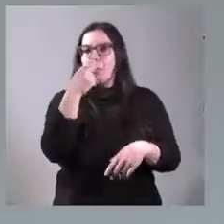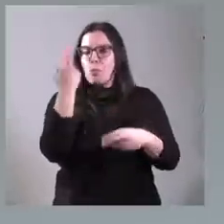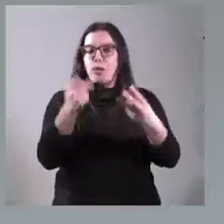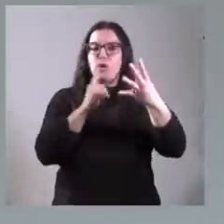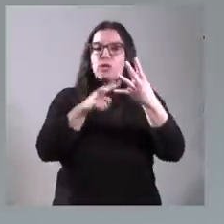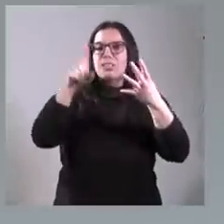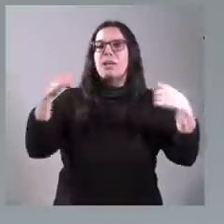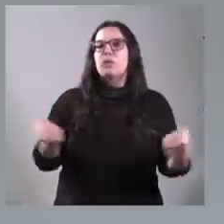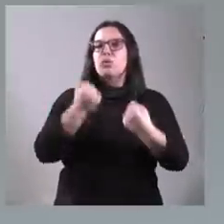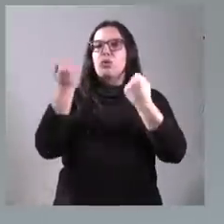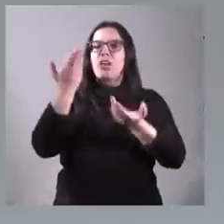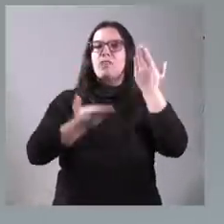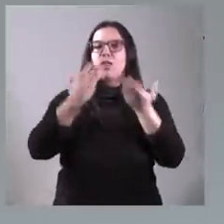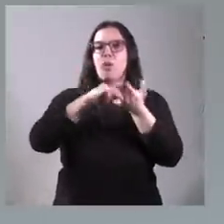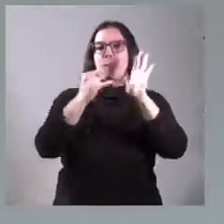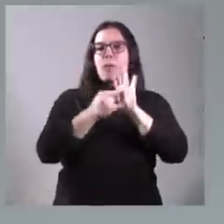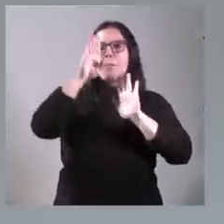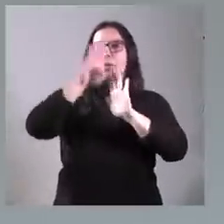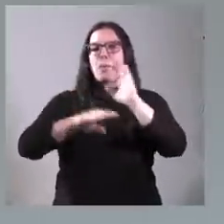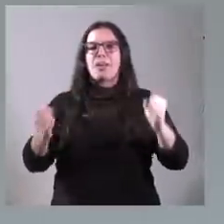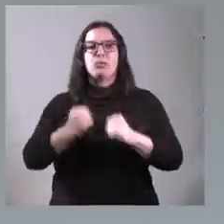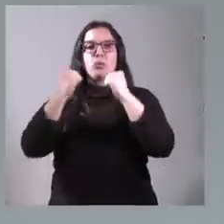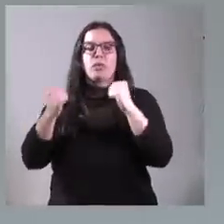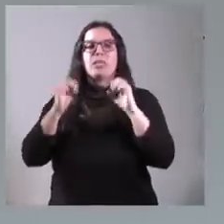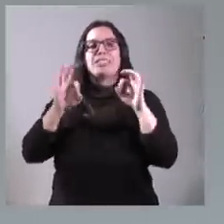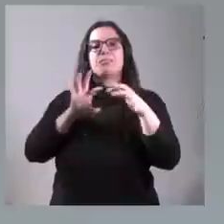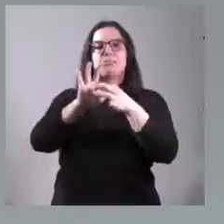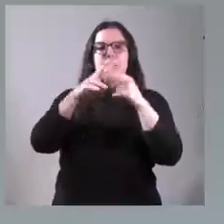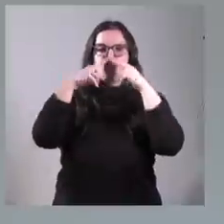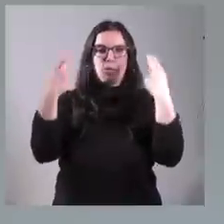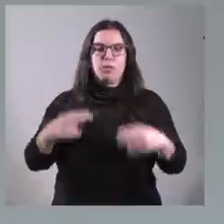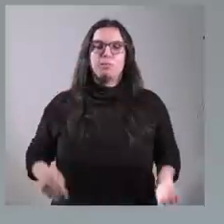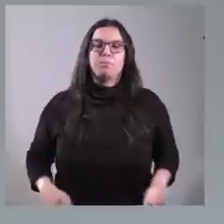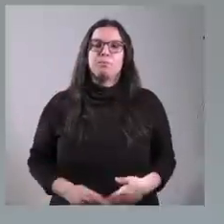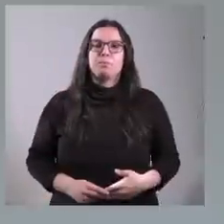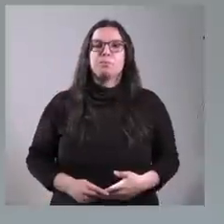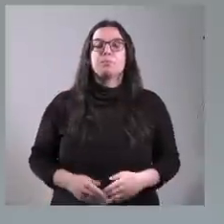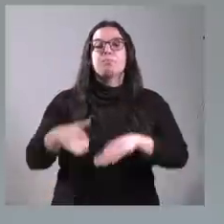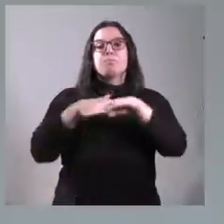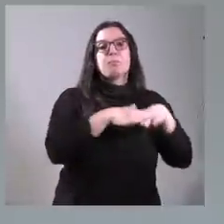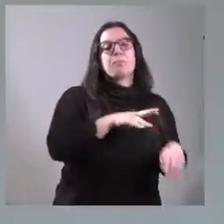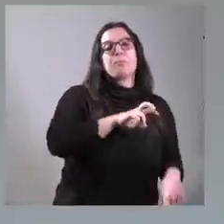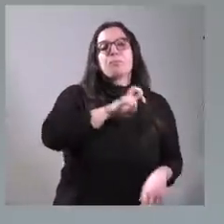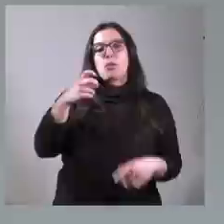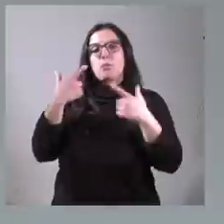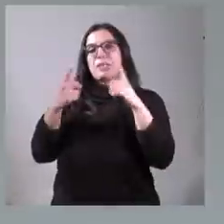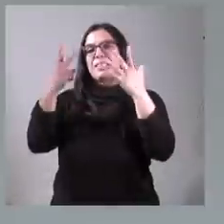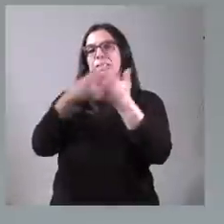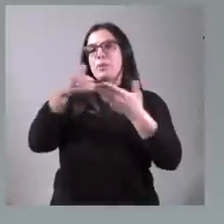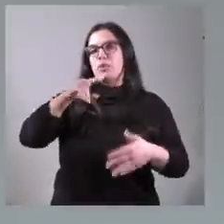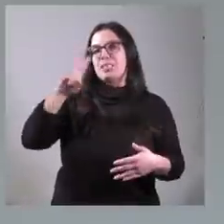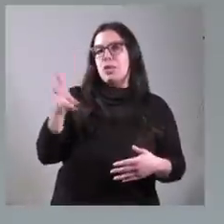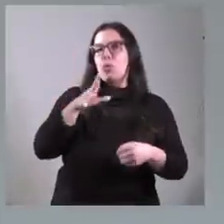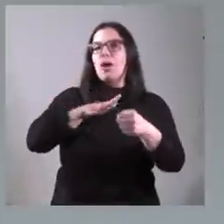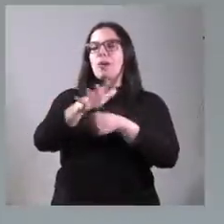y actuaciones en materia de evaluación de planes programas y actuaciones de carácter público por otro lado un bloque de 7 millones de euros en el